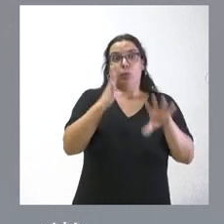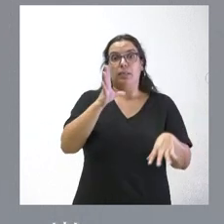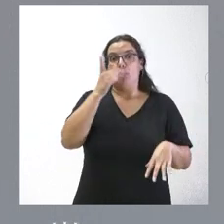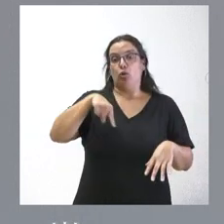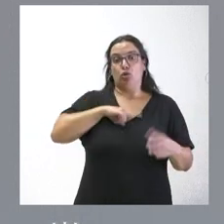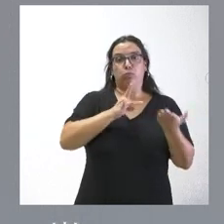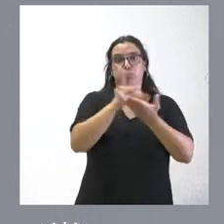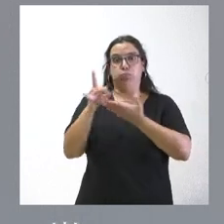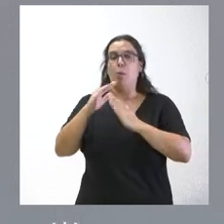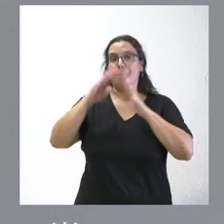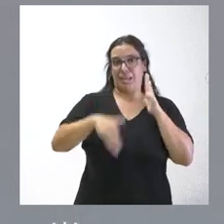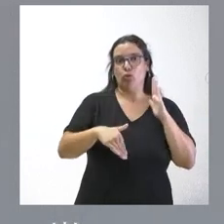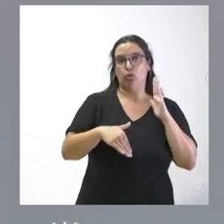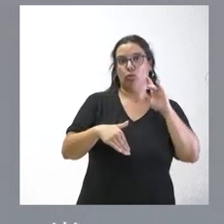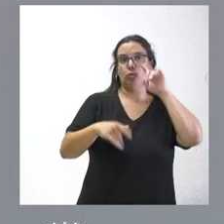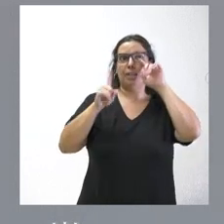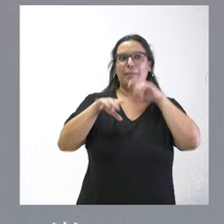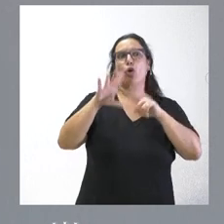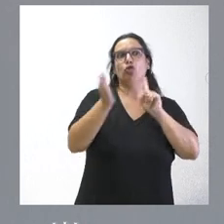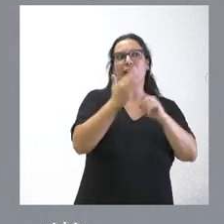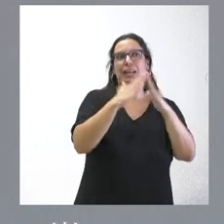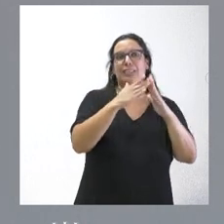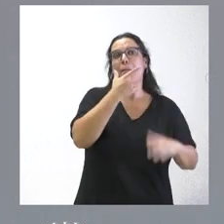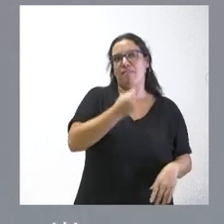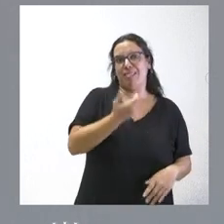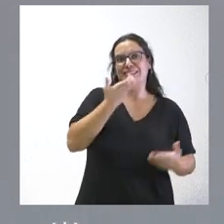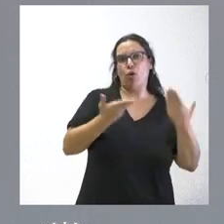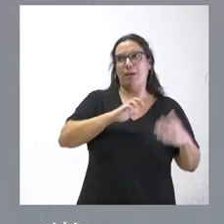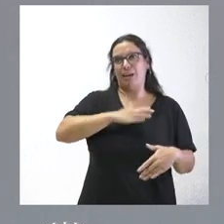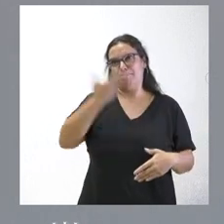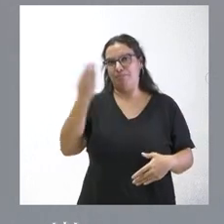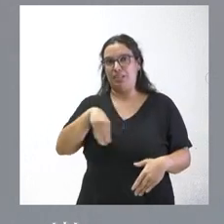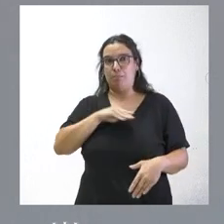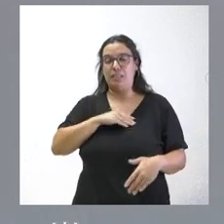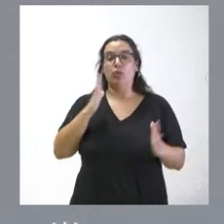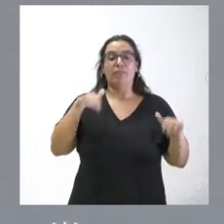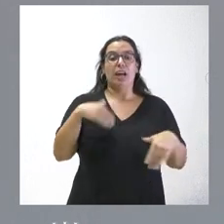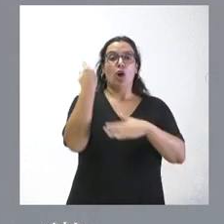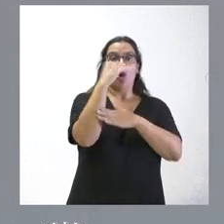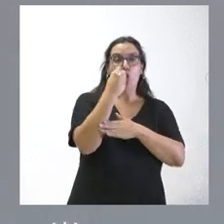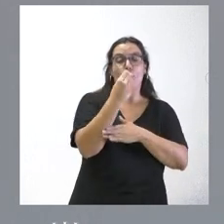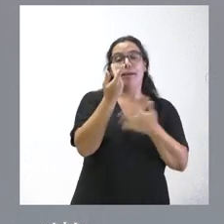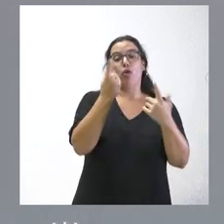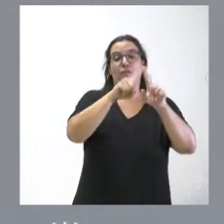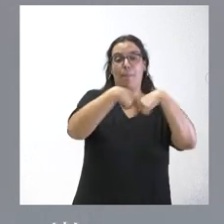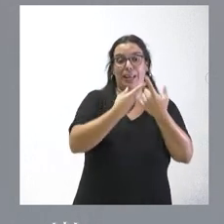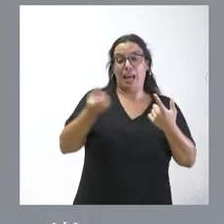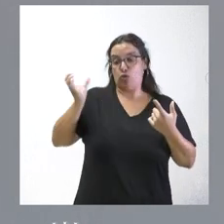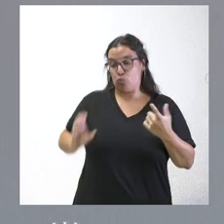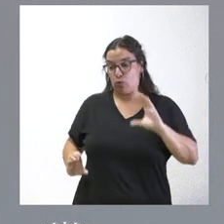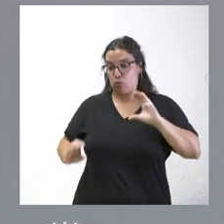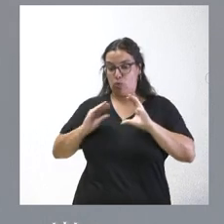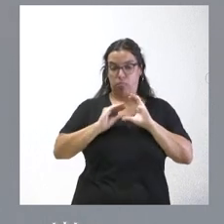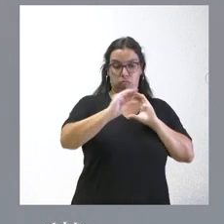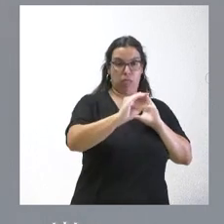España el acceso a la vivienda es más sencillo y el porcentaje que un joven o que una familia tiene que destinar sueldo a el pago